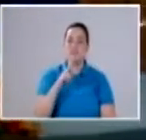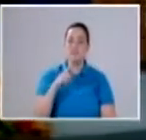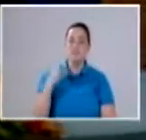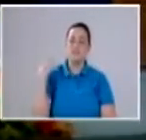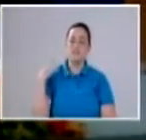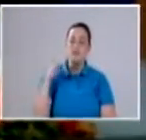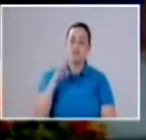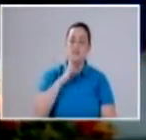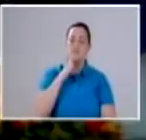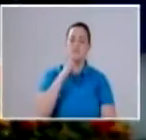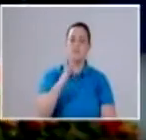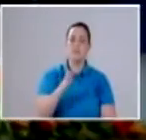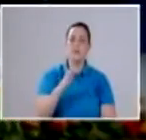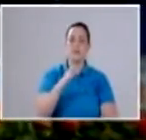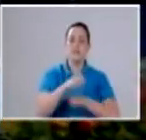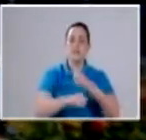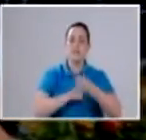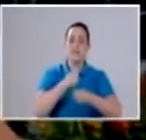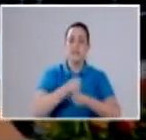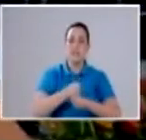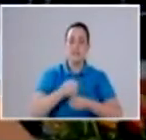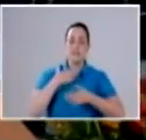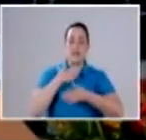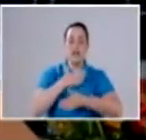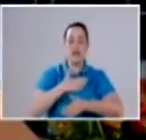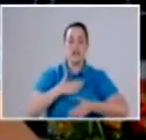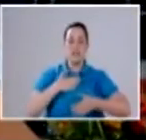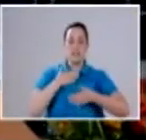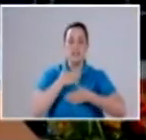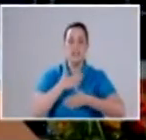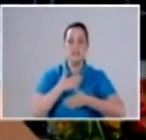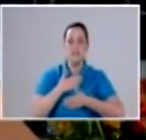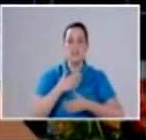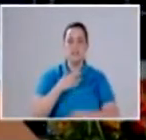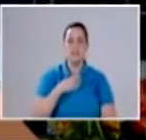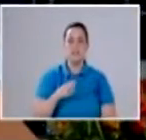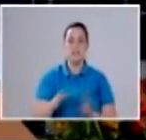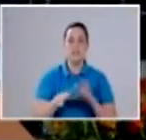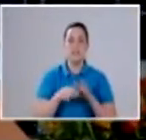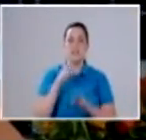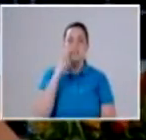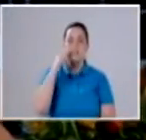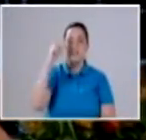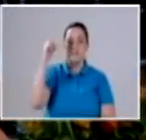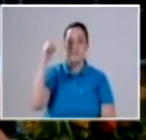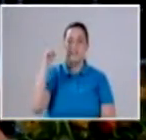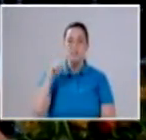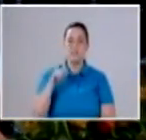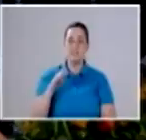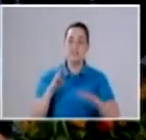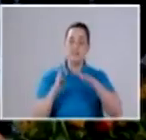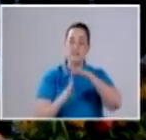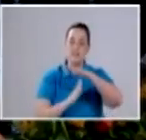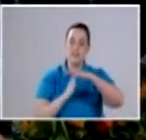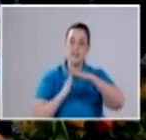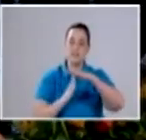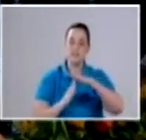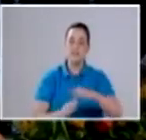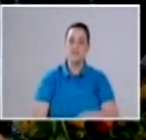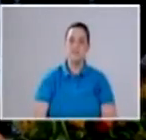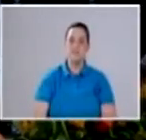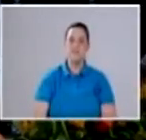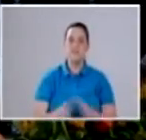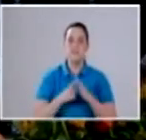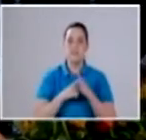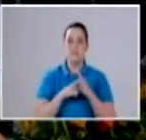Para proclamar el año agradable o el año favorable del Señor. En esa base empezamos a hacerlo,